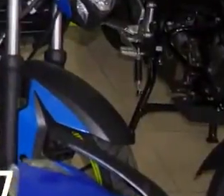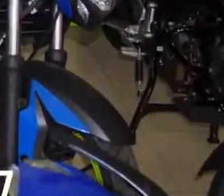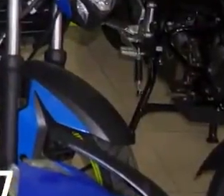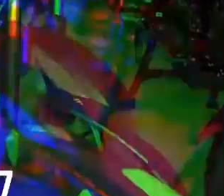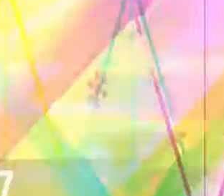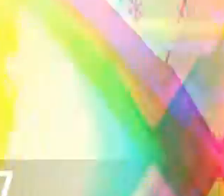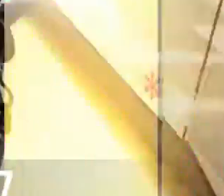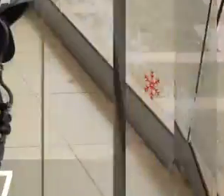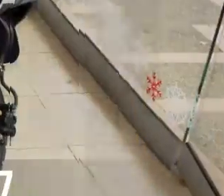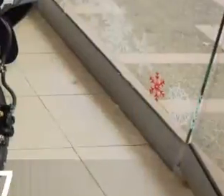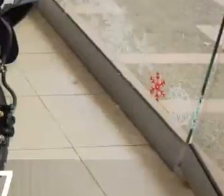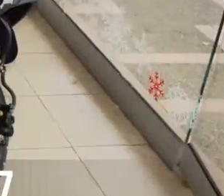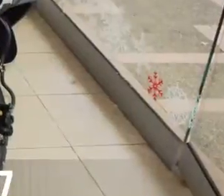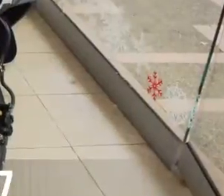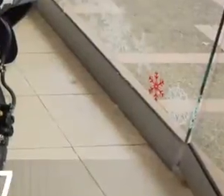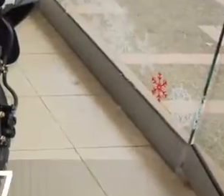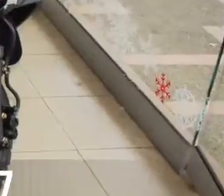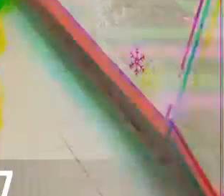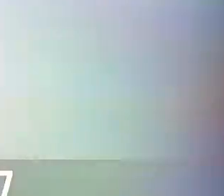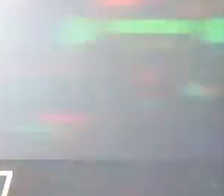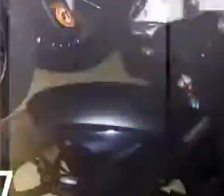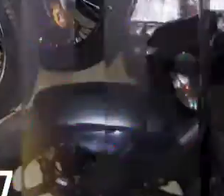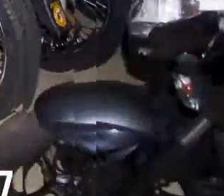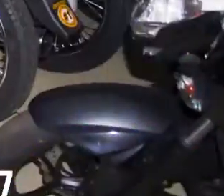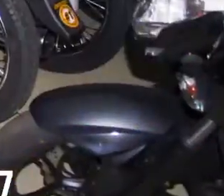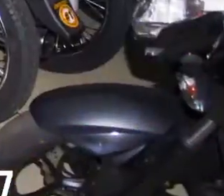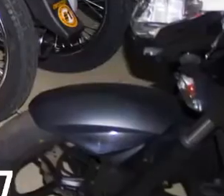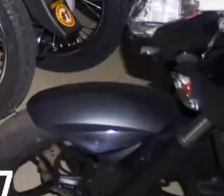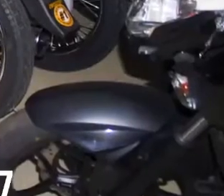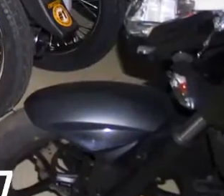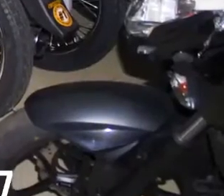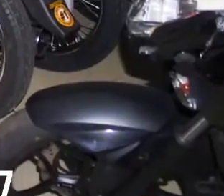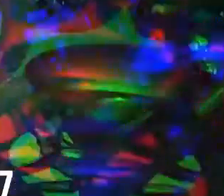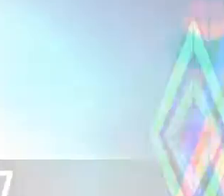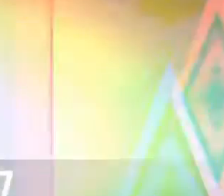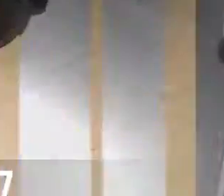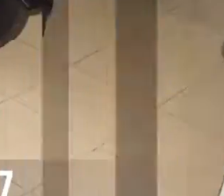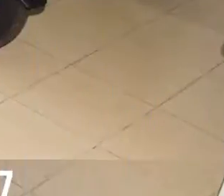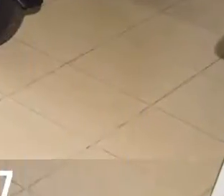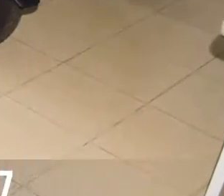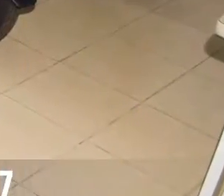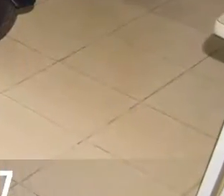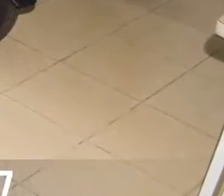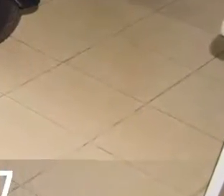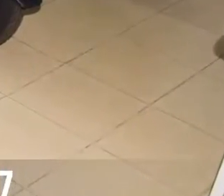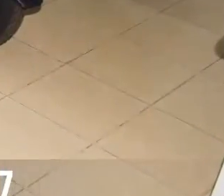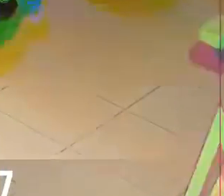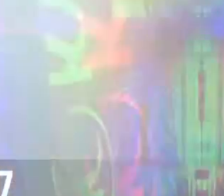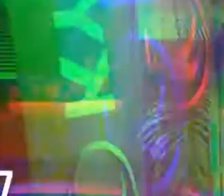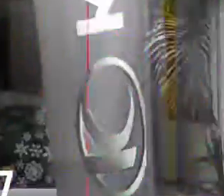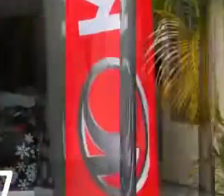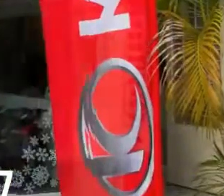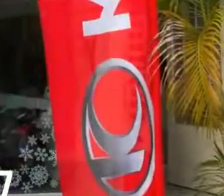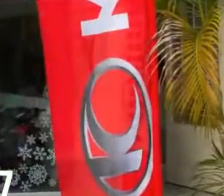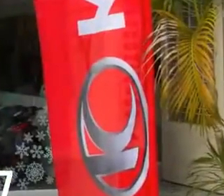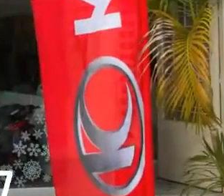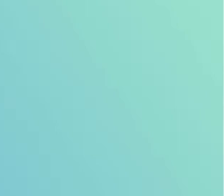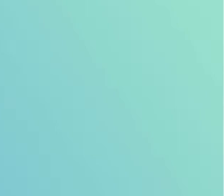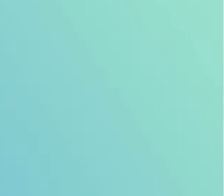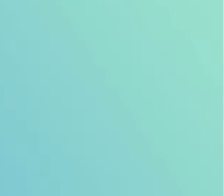la cuota de financiación más barata. Llévese la moto más vendida de Colombia con o sin cuota inicial. Comultrasan Motos.